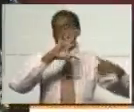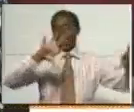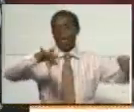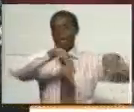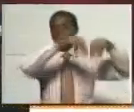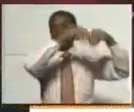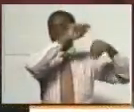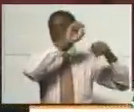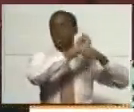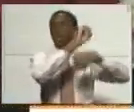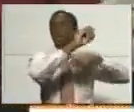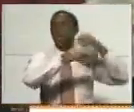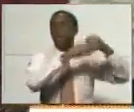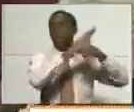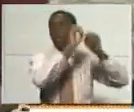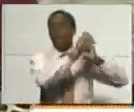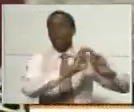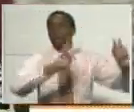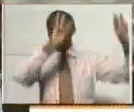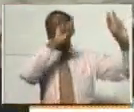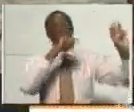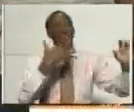hoy, se quedaron solos en la ONU.